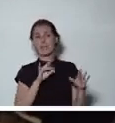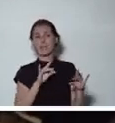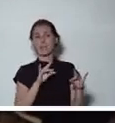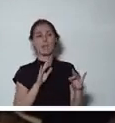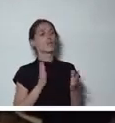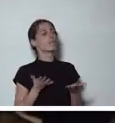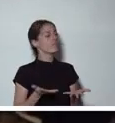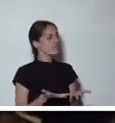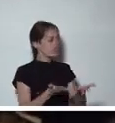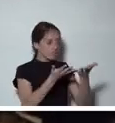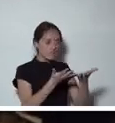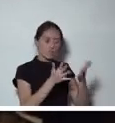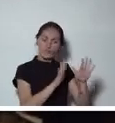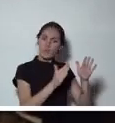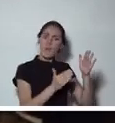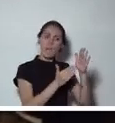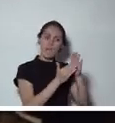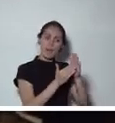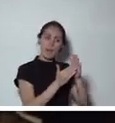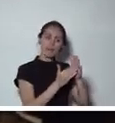recupere para que pueda